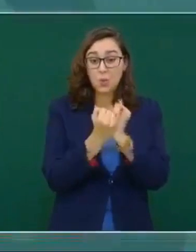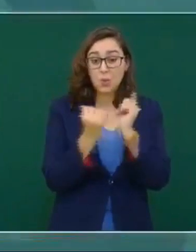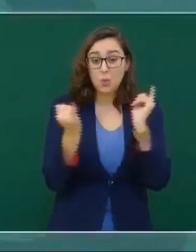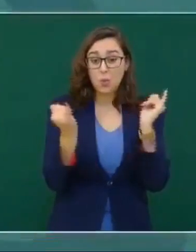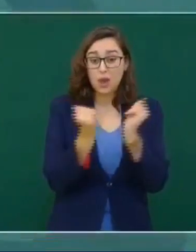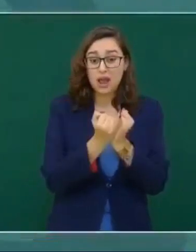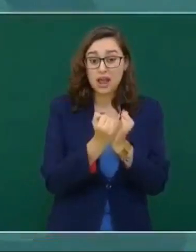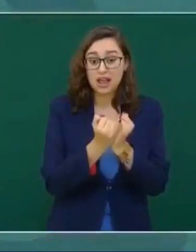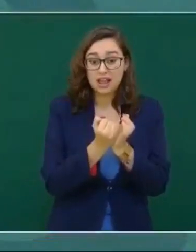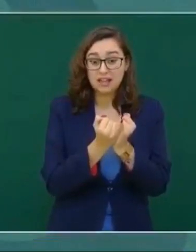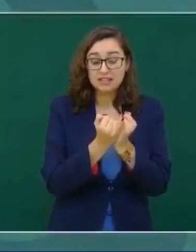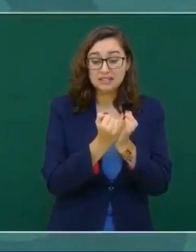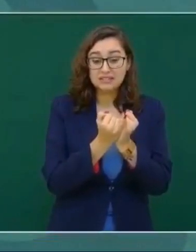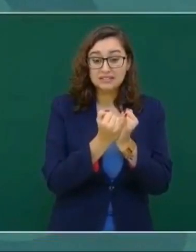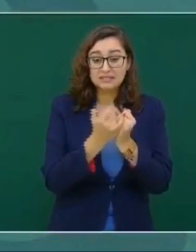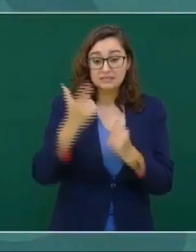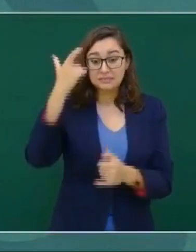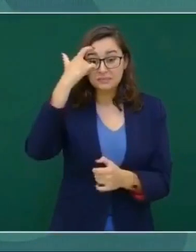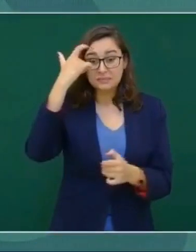pensamiento,